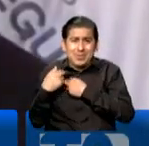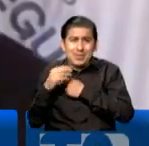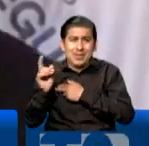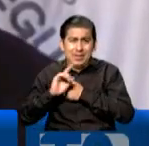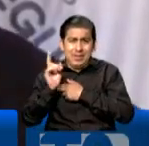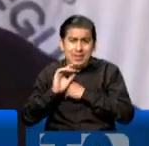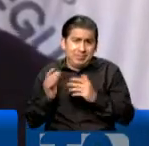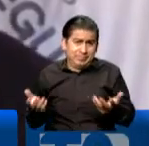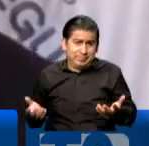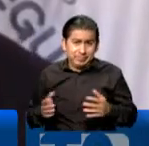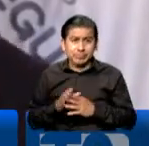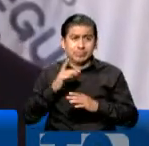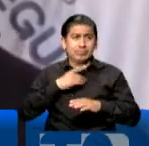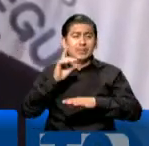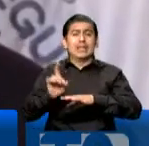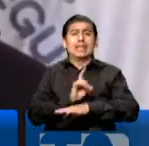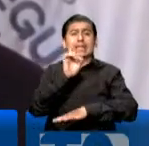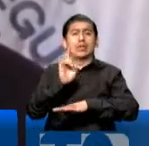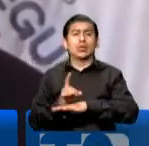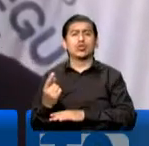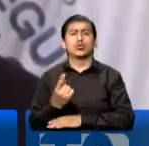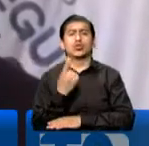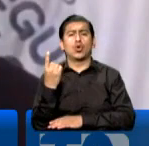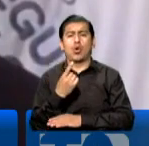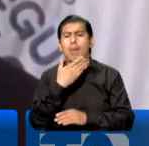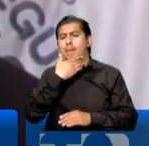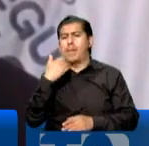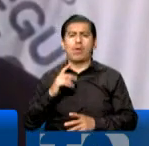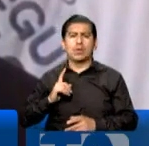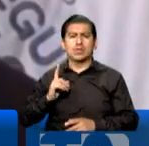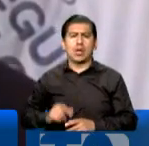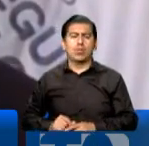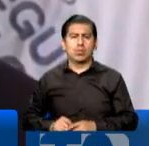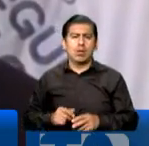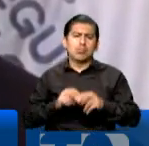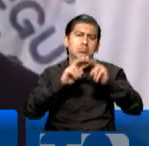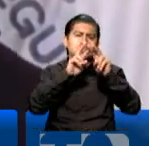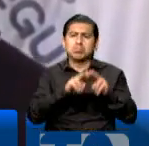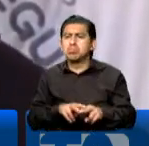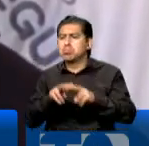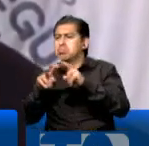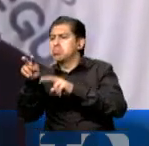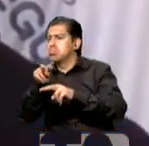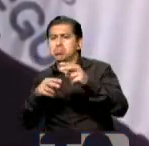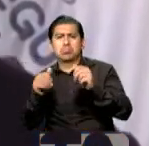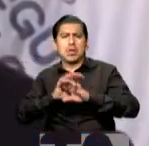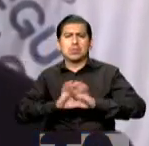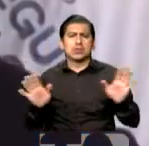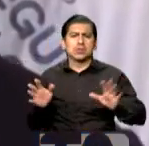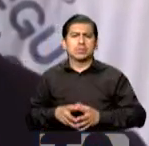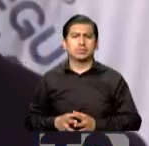es como director ejecutivo ejecutar el mejoramiento de la calidad de los servicios de salud en el país. Dayana Monroy, 24 horas.